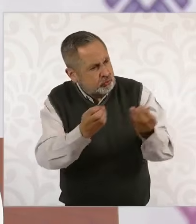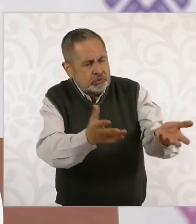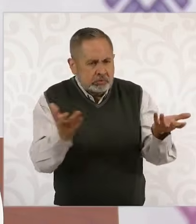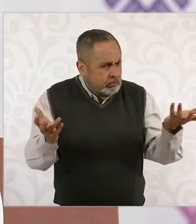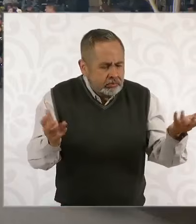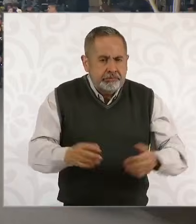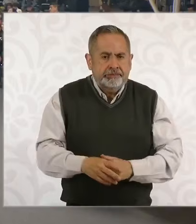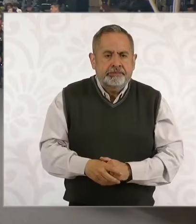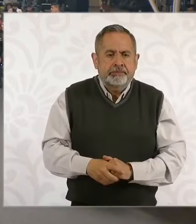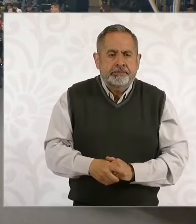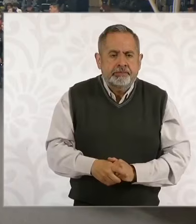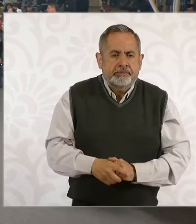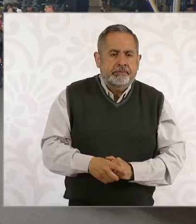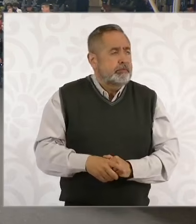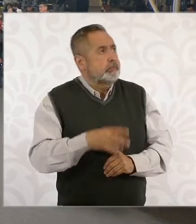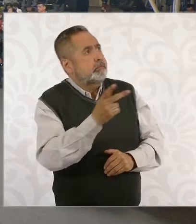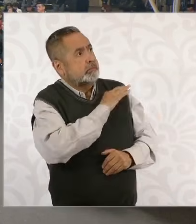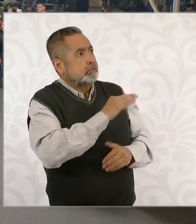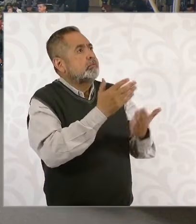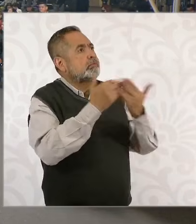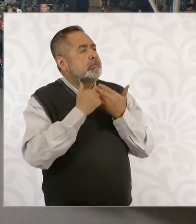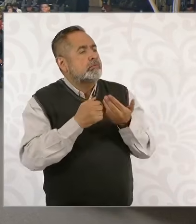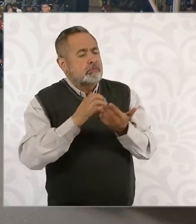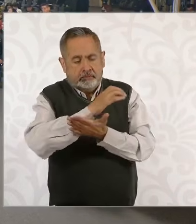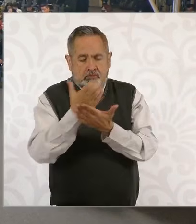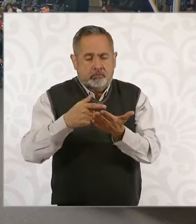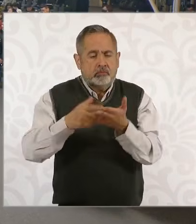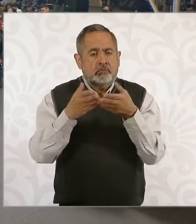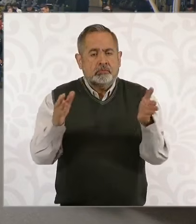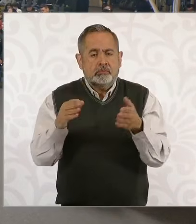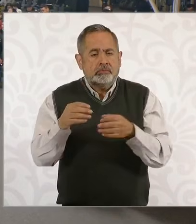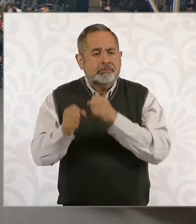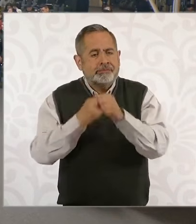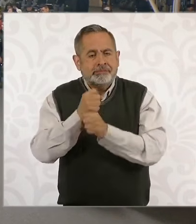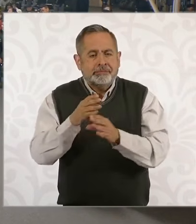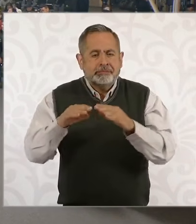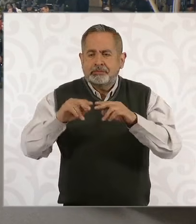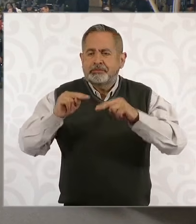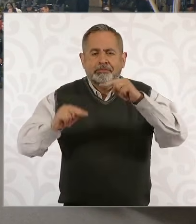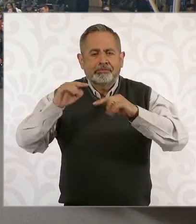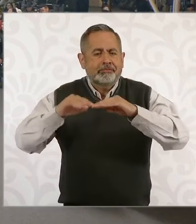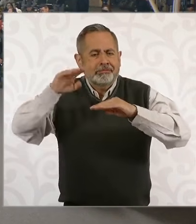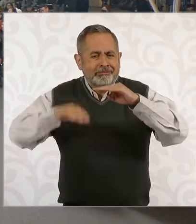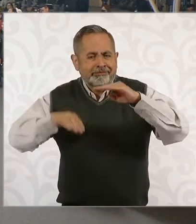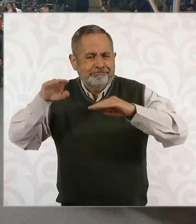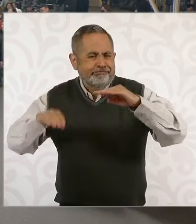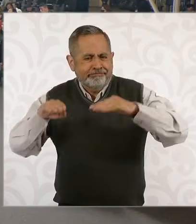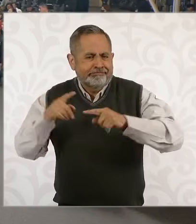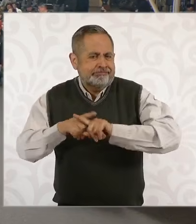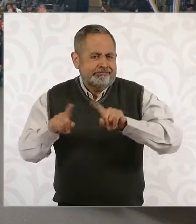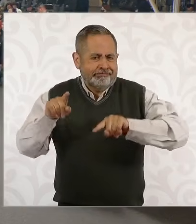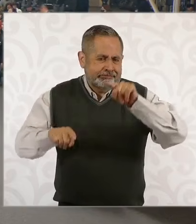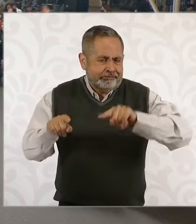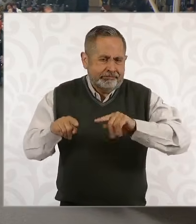sí nos van a apoyar con el tema del histórico del contrato abierto, porque por ser abierto pues pueden ser cifras un tanto disparadas o